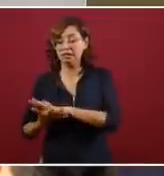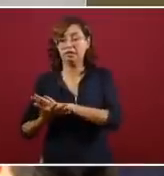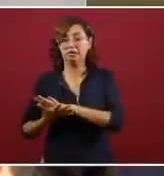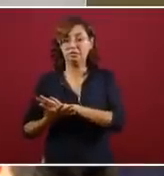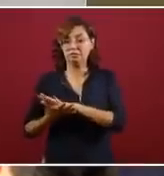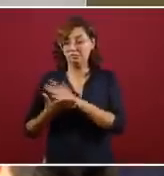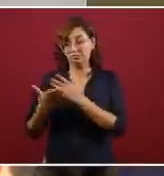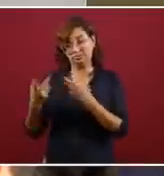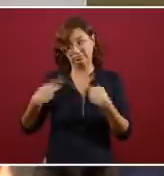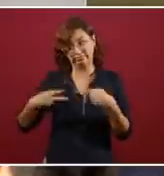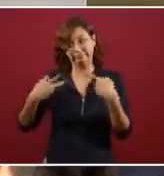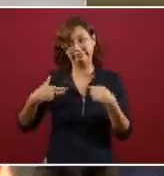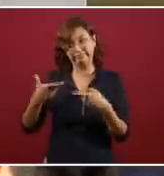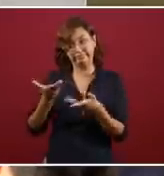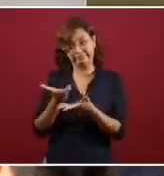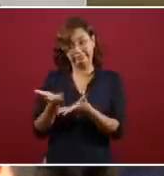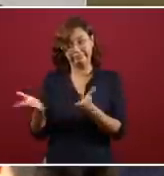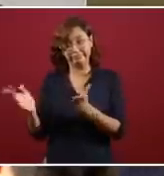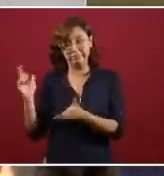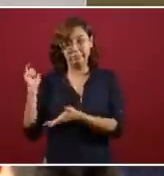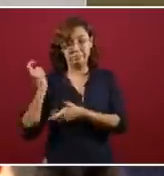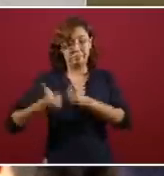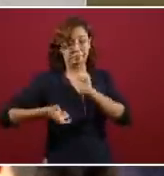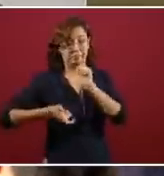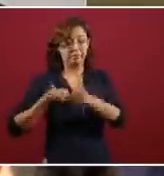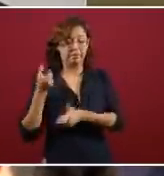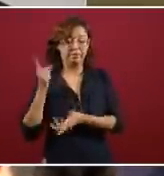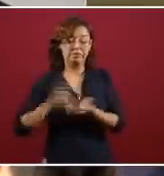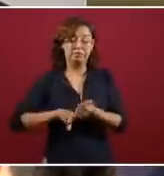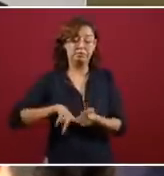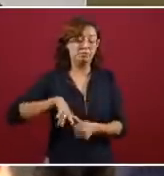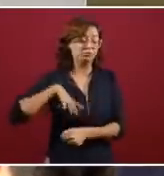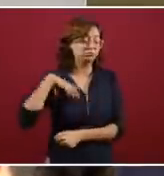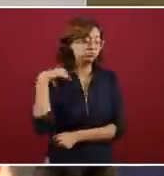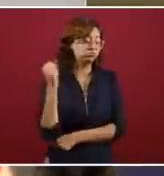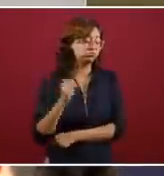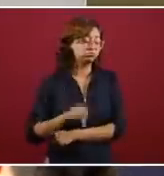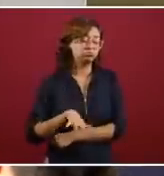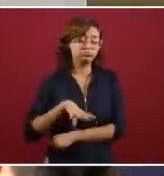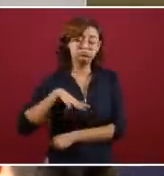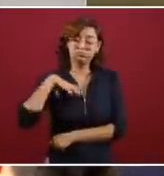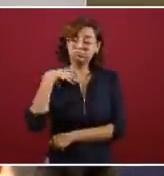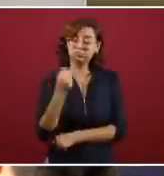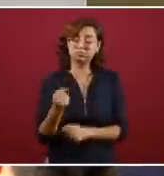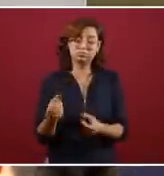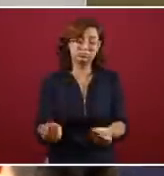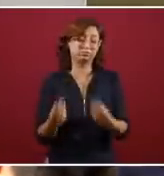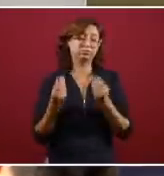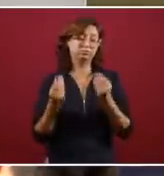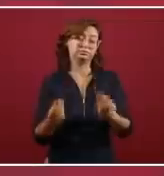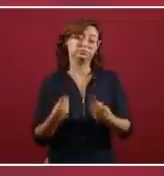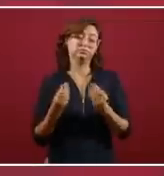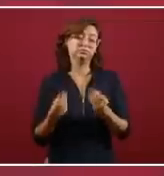a lo público, se cometen muchos abusos todavía